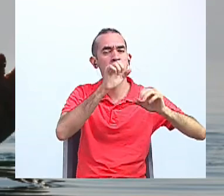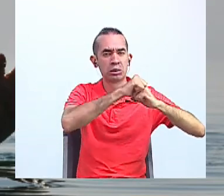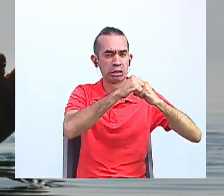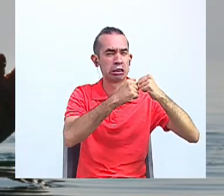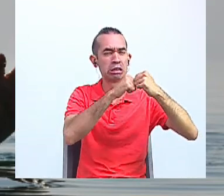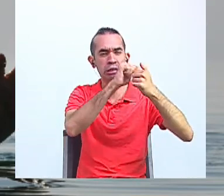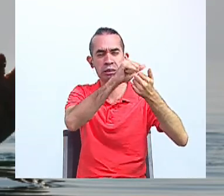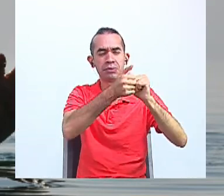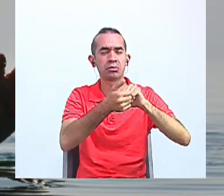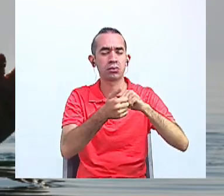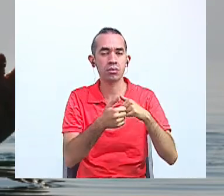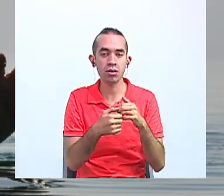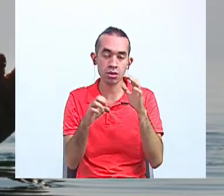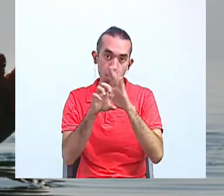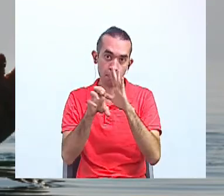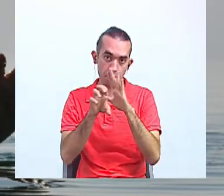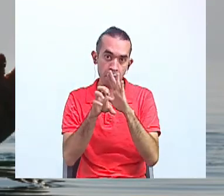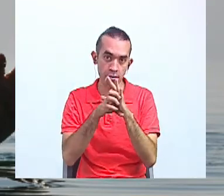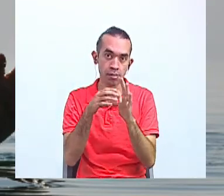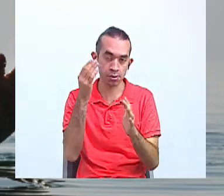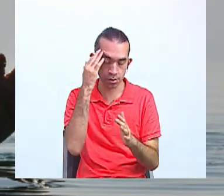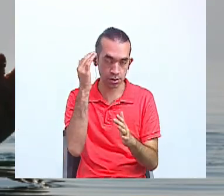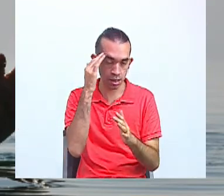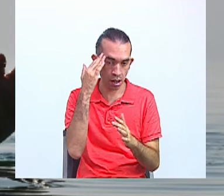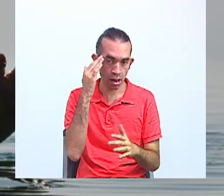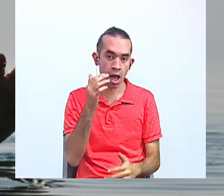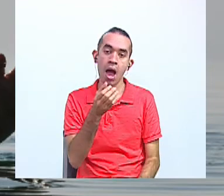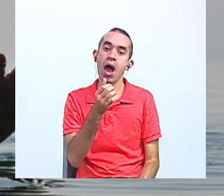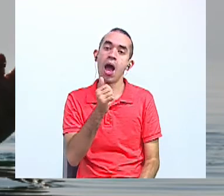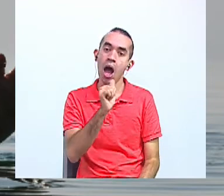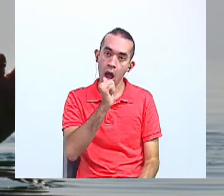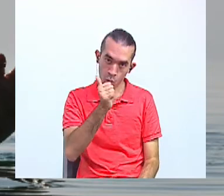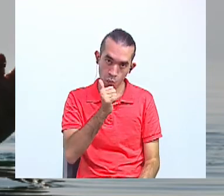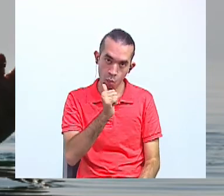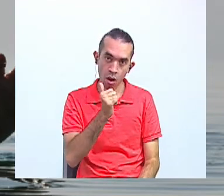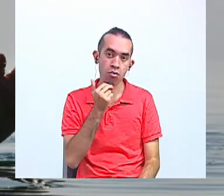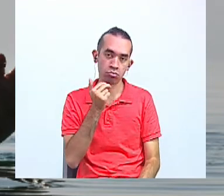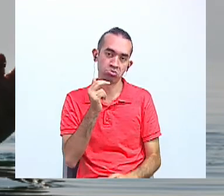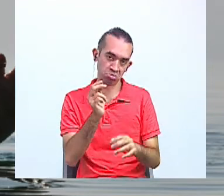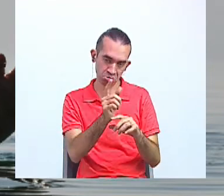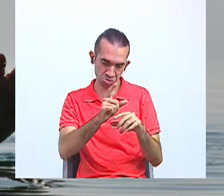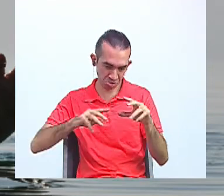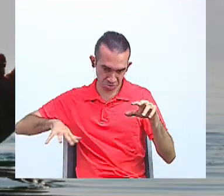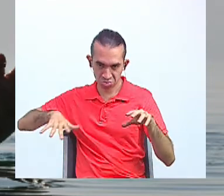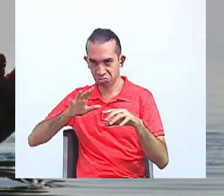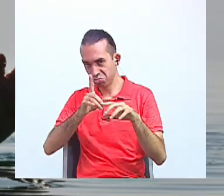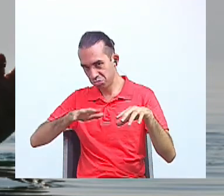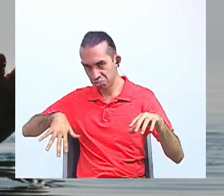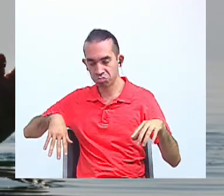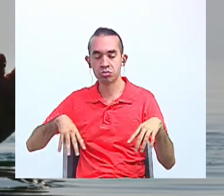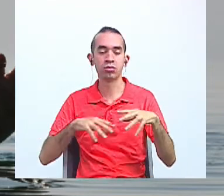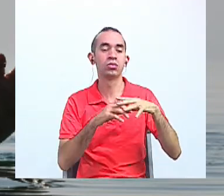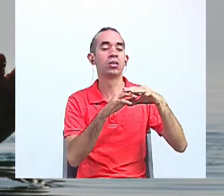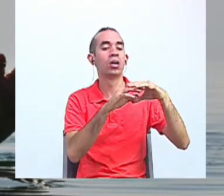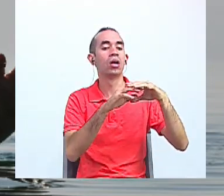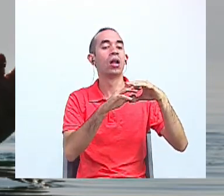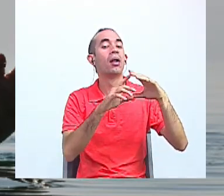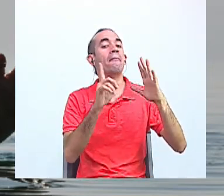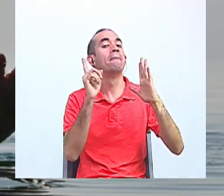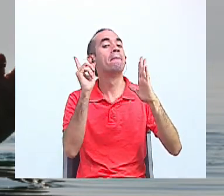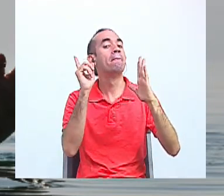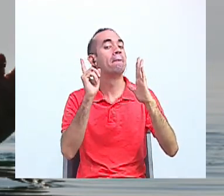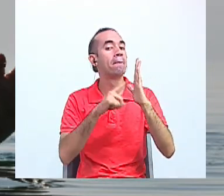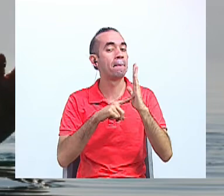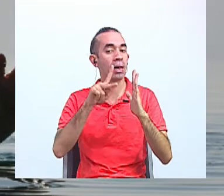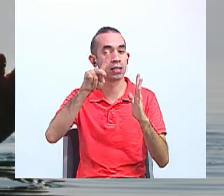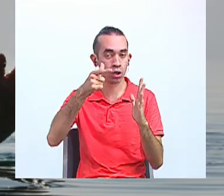Recordemos, por ejemplo, que la densidad promedio del agua dulce es de 1000 kilogramos por metro cúbico. La